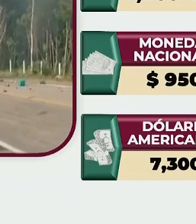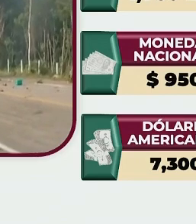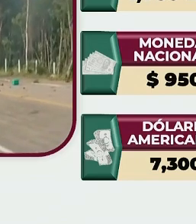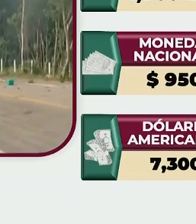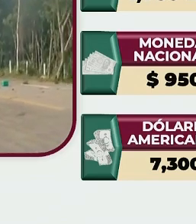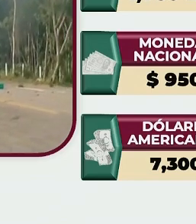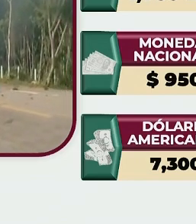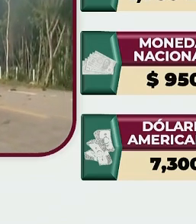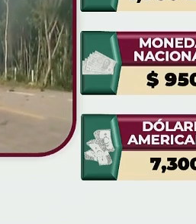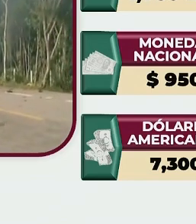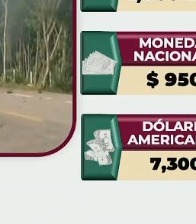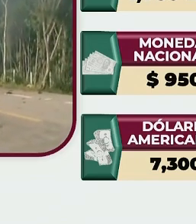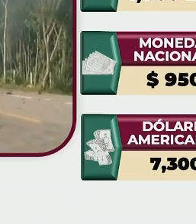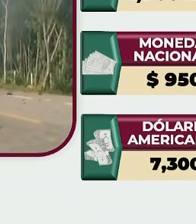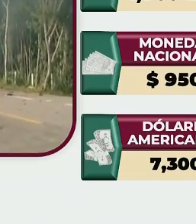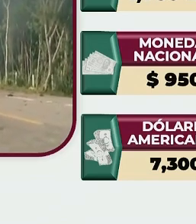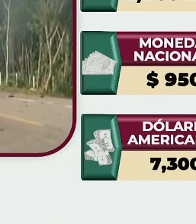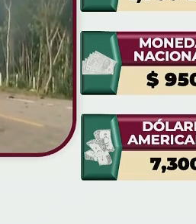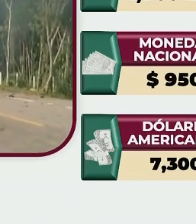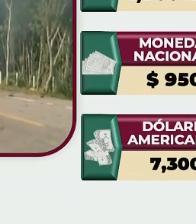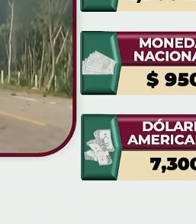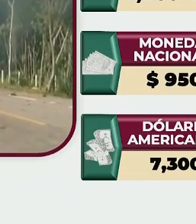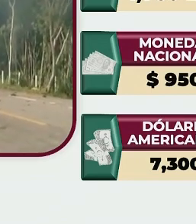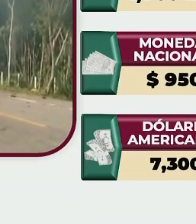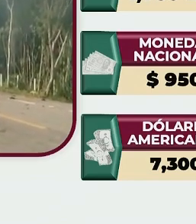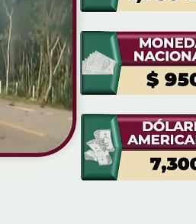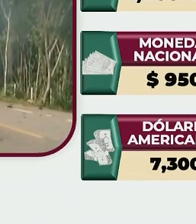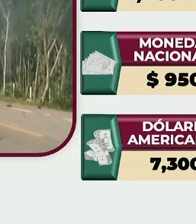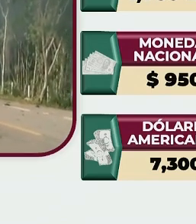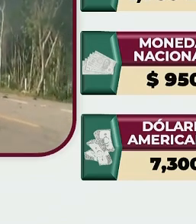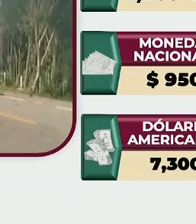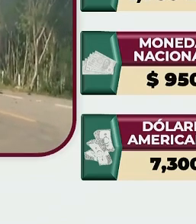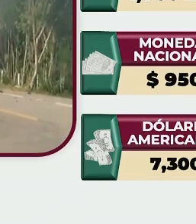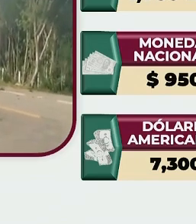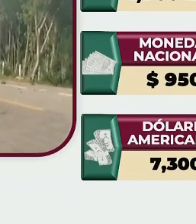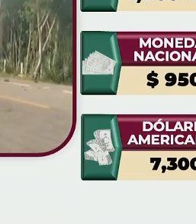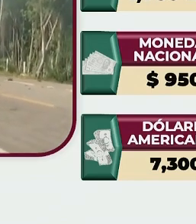de 17 aeronaves aseguradas,